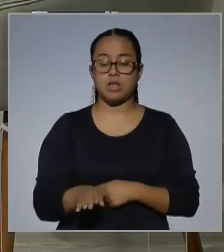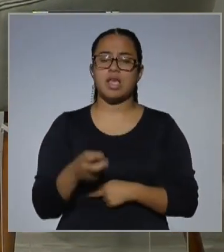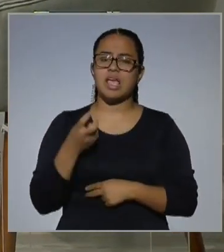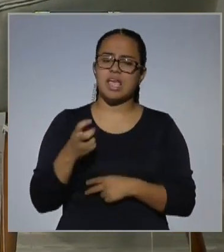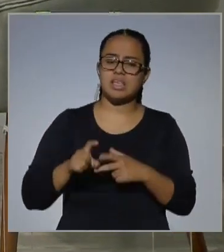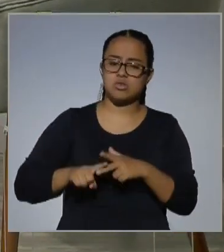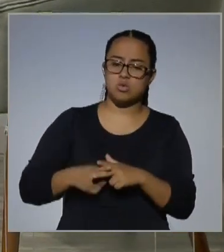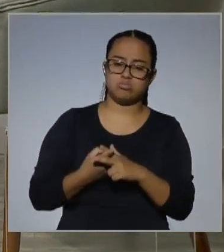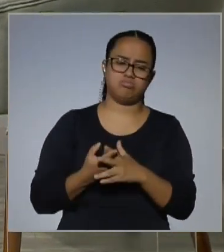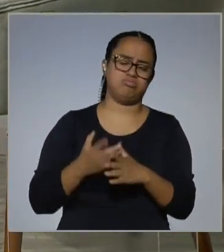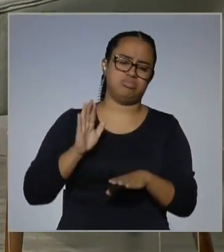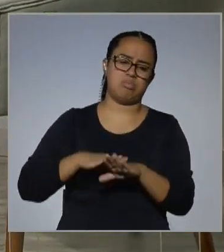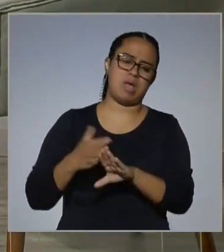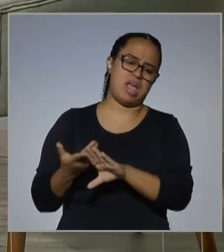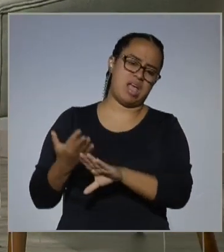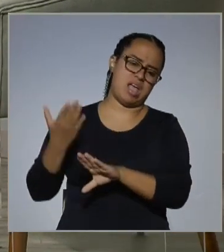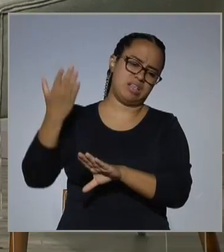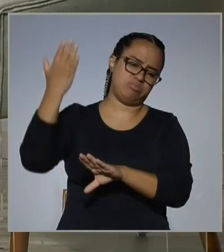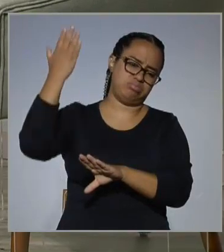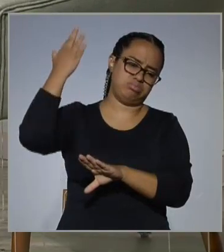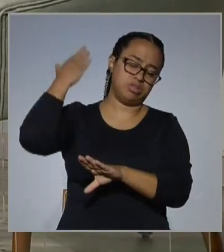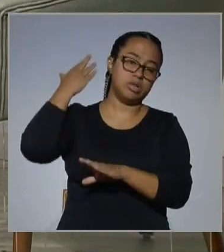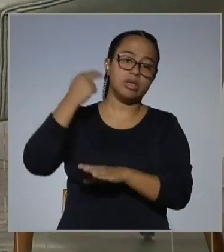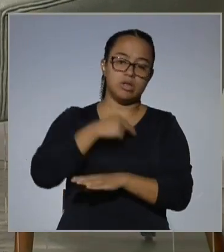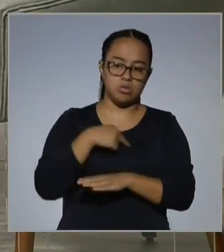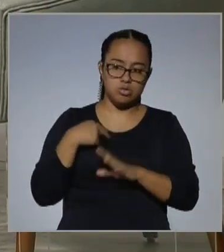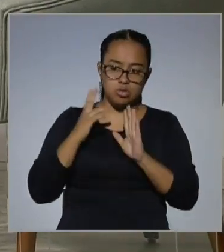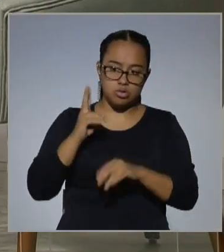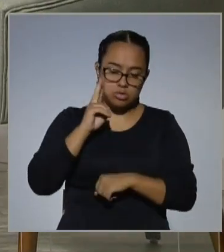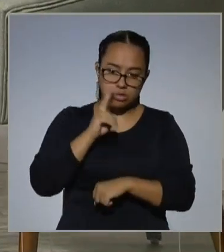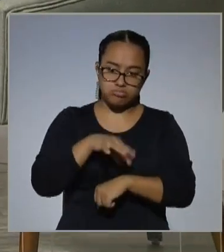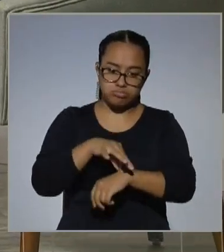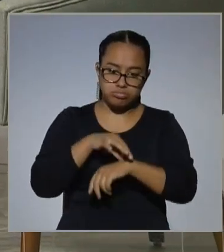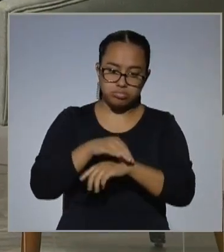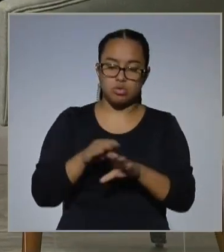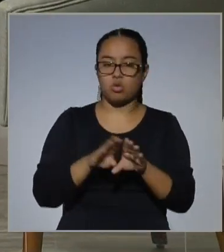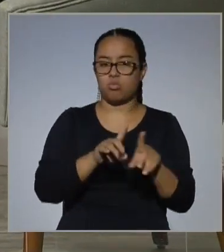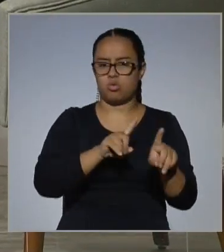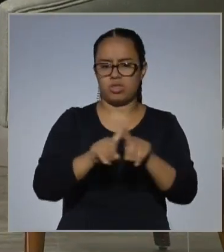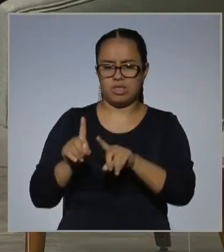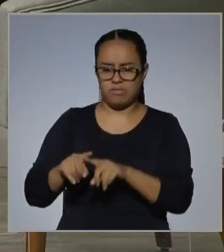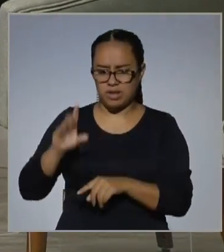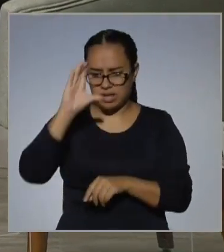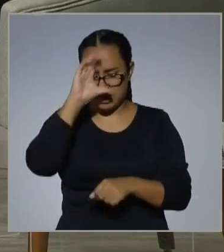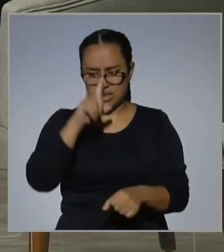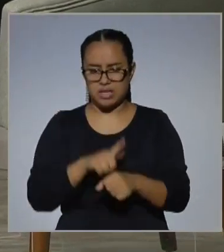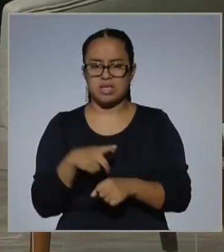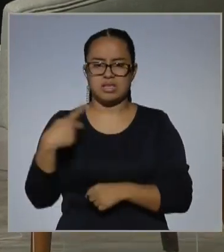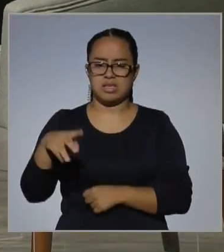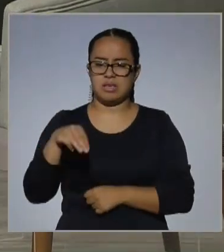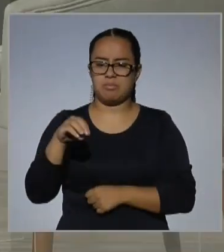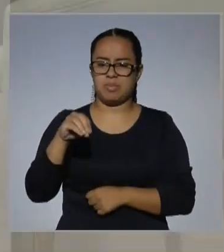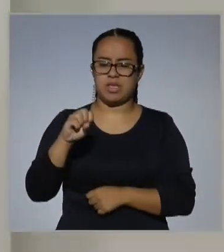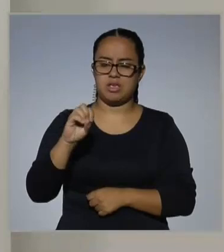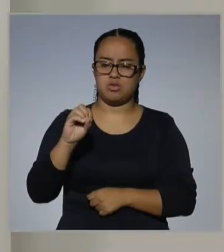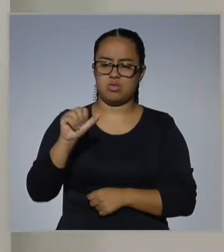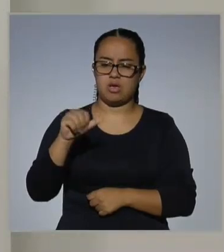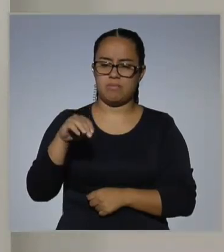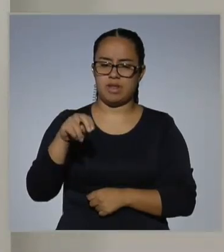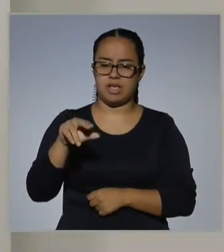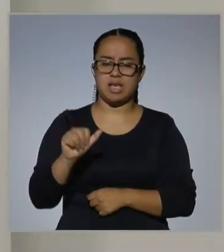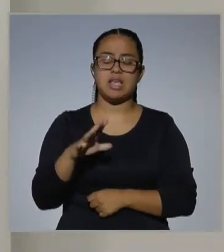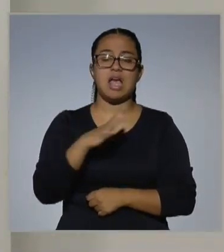viene desde mucho más atrás. Y lo vemos en todas las culturas mesoamericanas, que hay